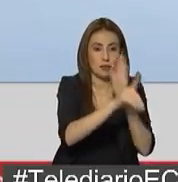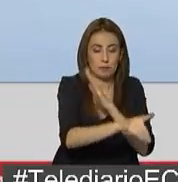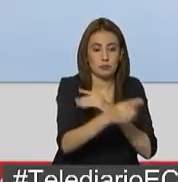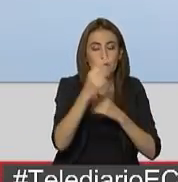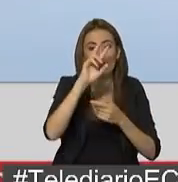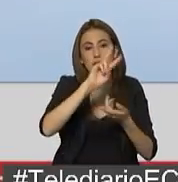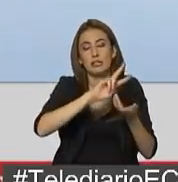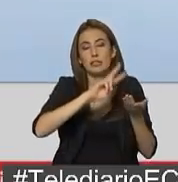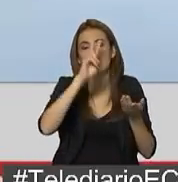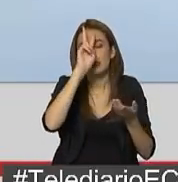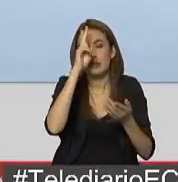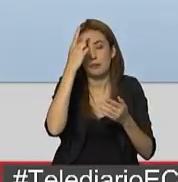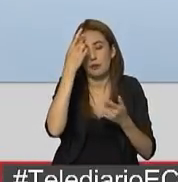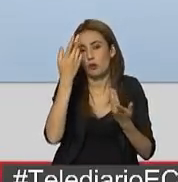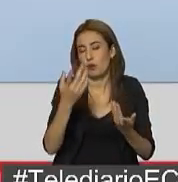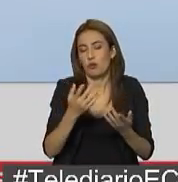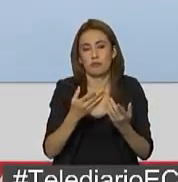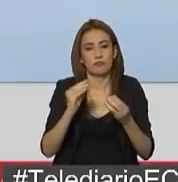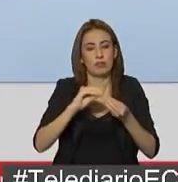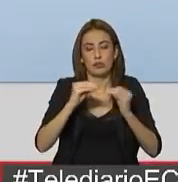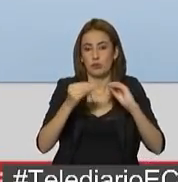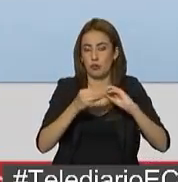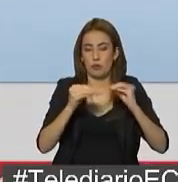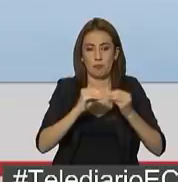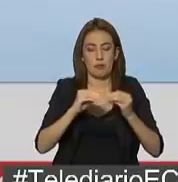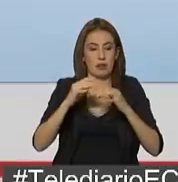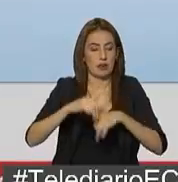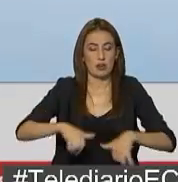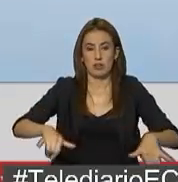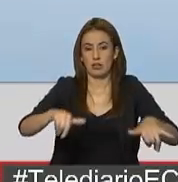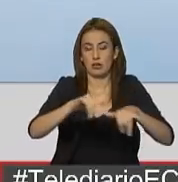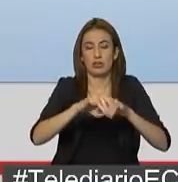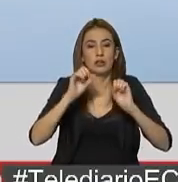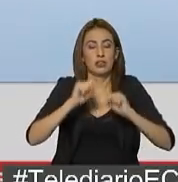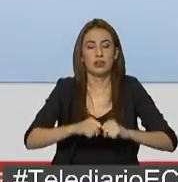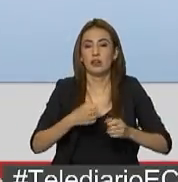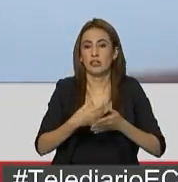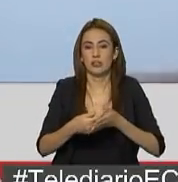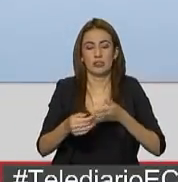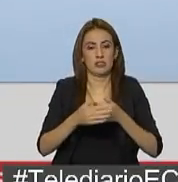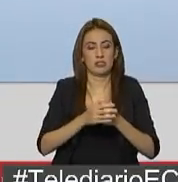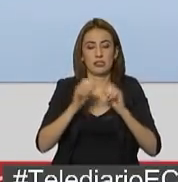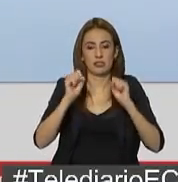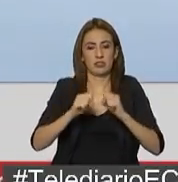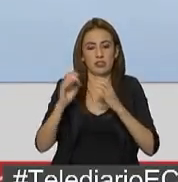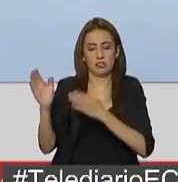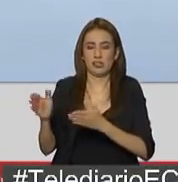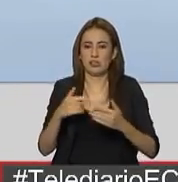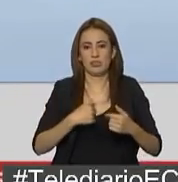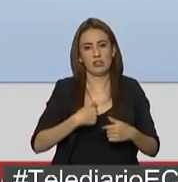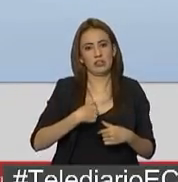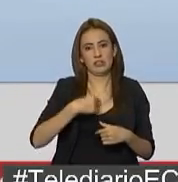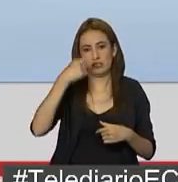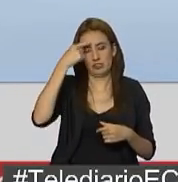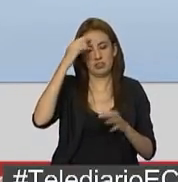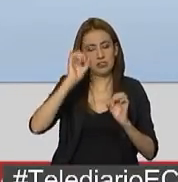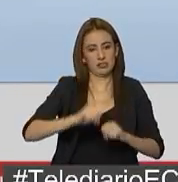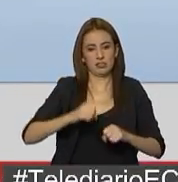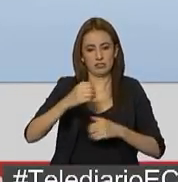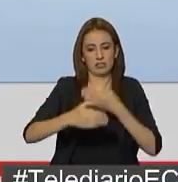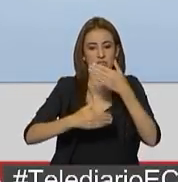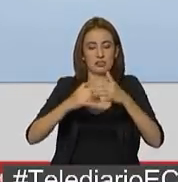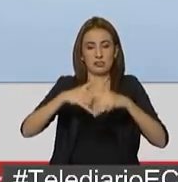y era mi cuenta. Mi ley de vida es no hacer lo que no me gustaría que me hagan a mí. Entonces no lo pensé mucho y creo